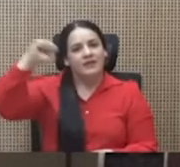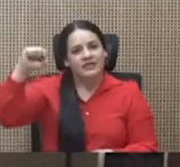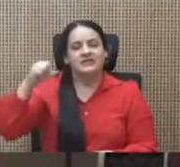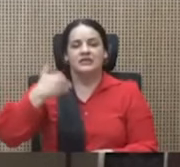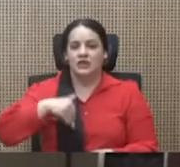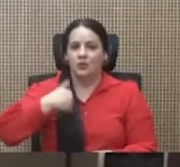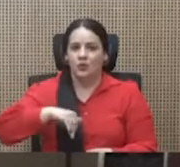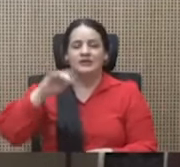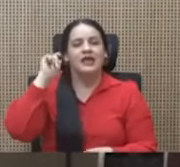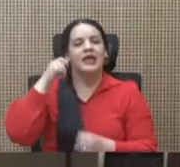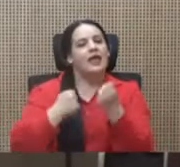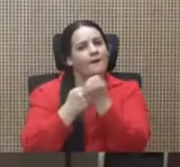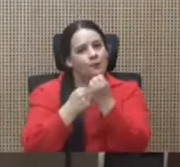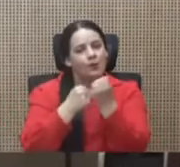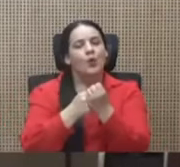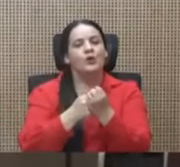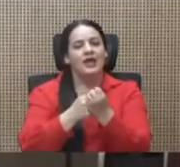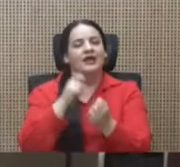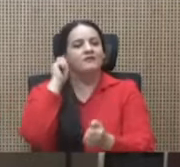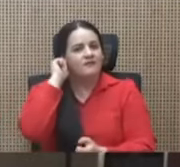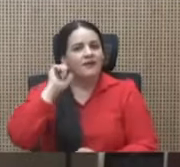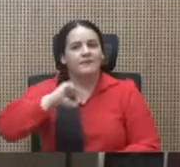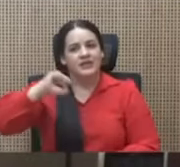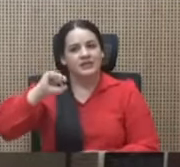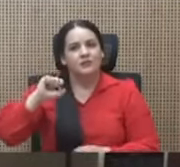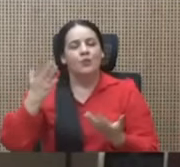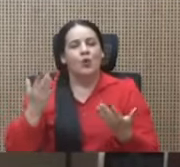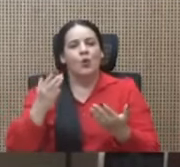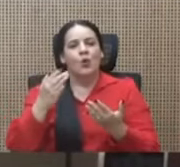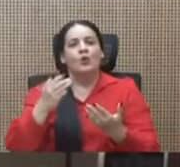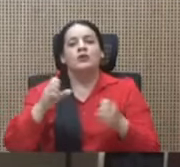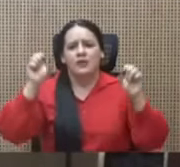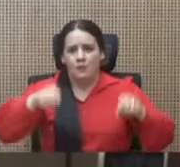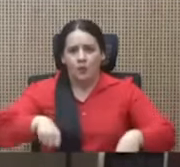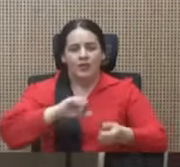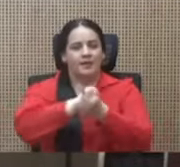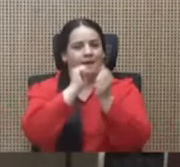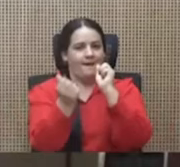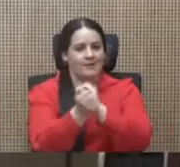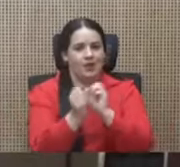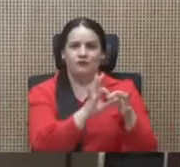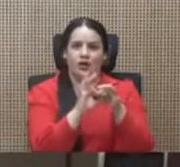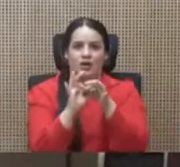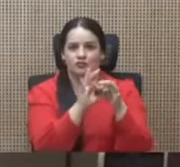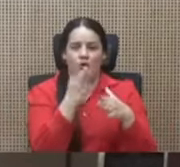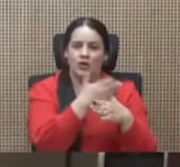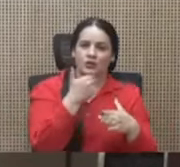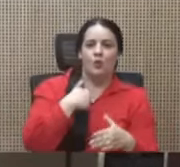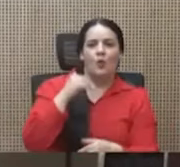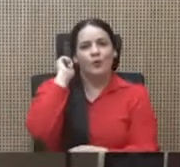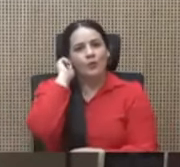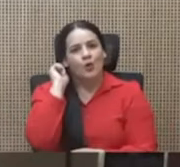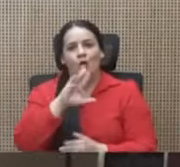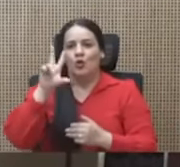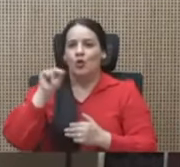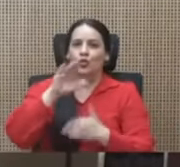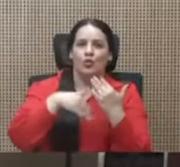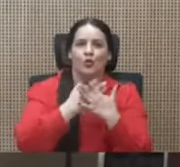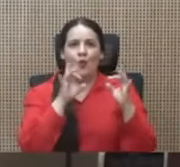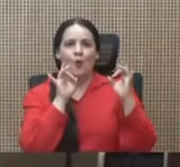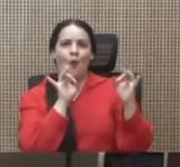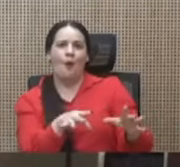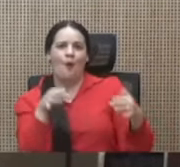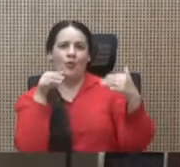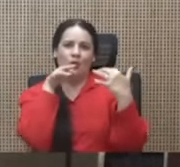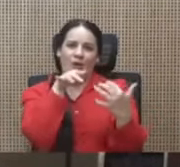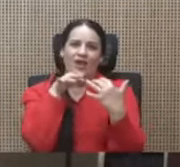radical sí se puede restaurar una relación entre un hombre y una mujer No todo es odio No todo es guerra como ustedes lo pretenden